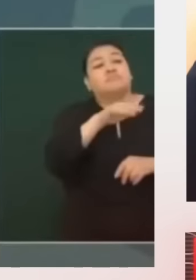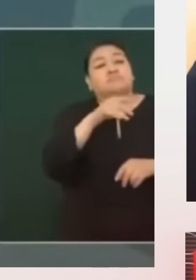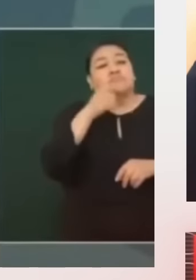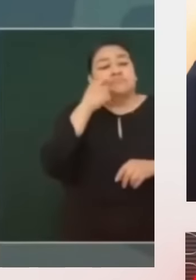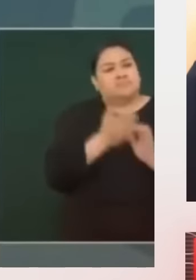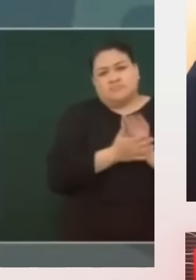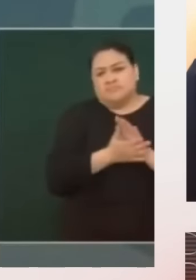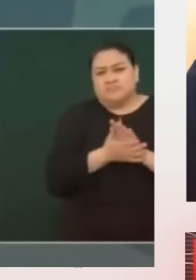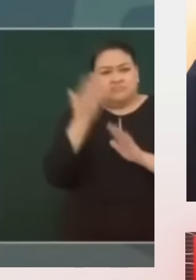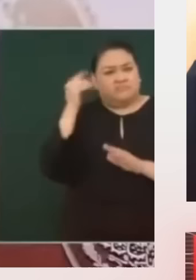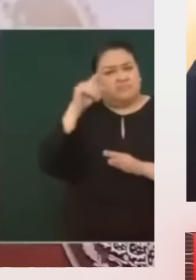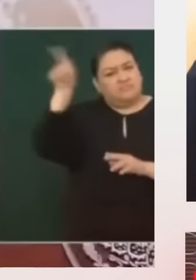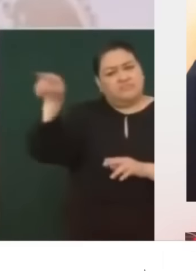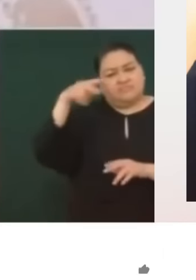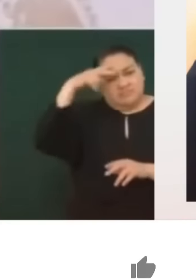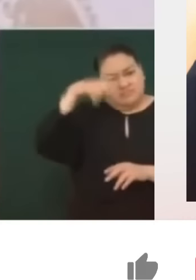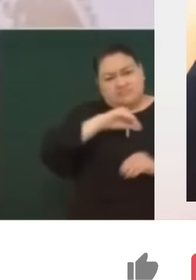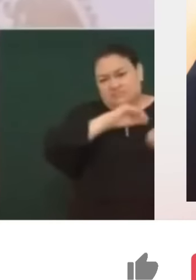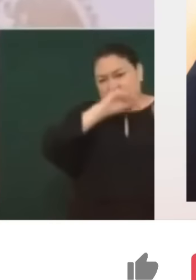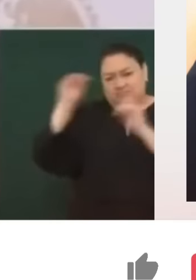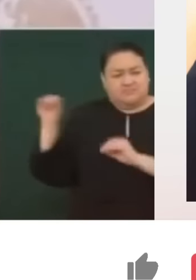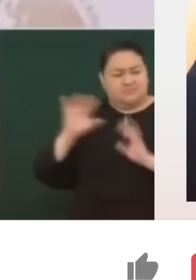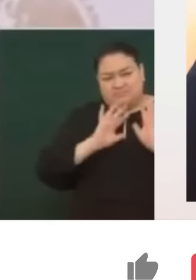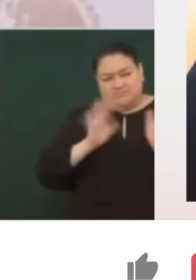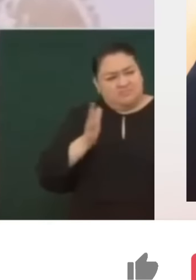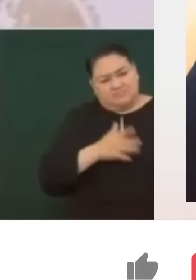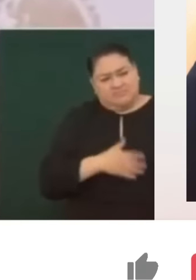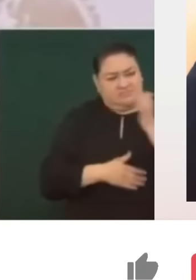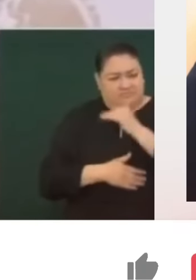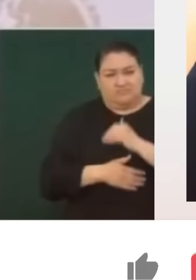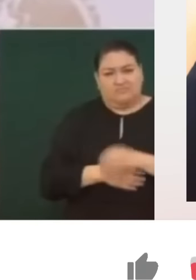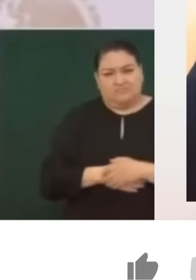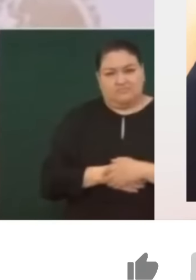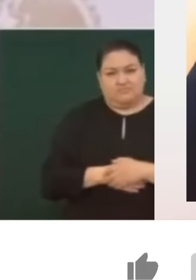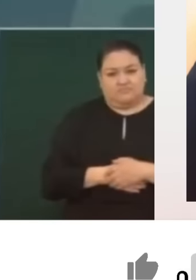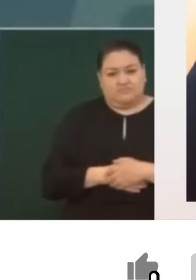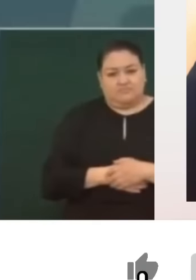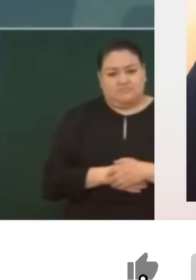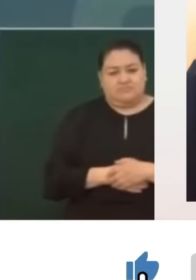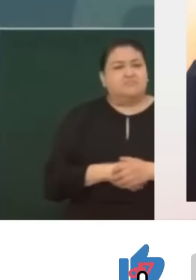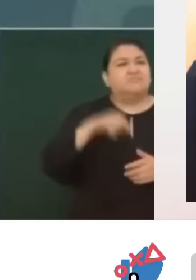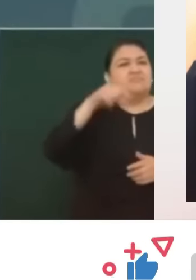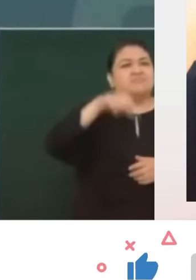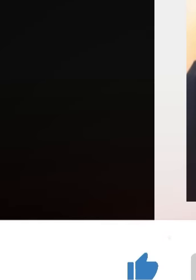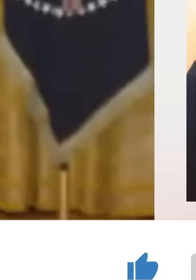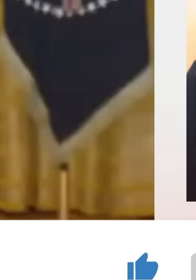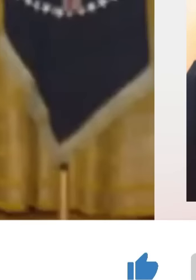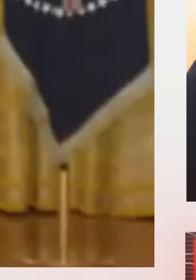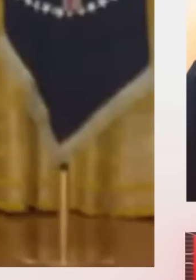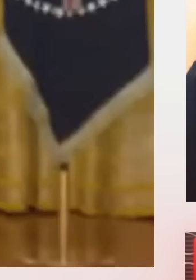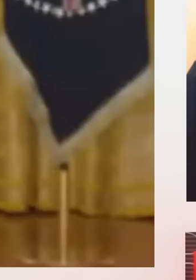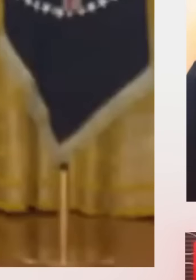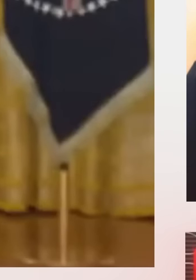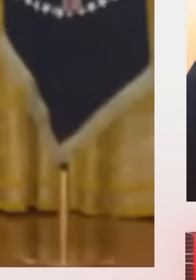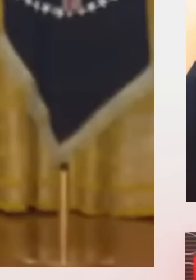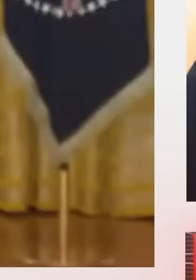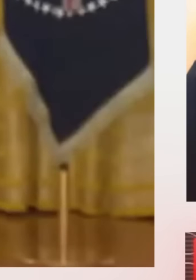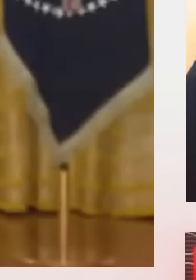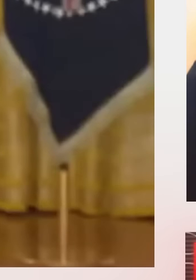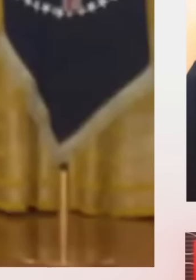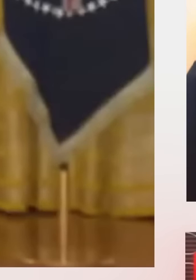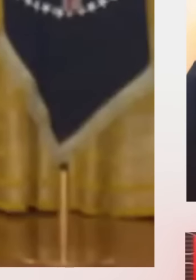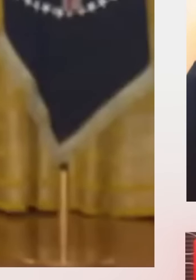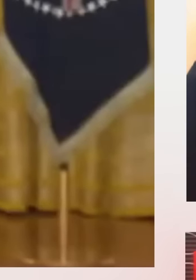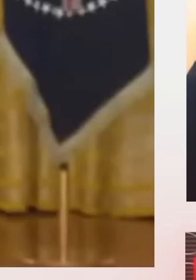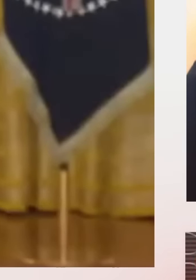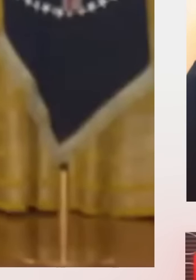y a Santiago Krill como las dos principales opciones en el proceso interno del PAN. También se nombró a una mujer para impulsar a